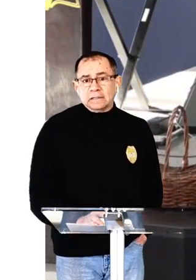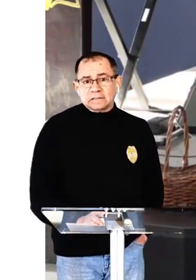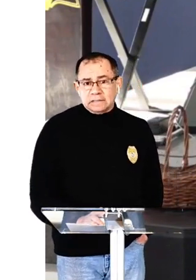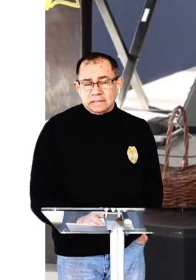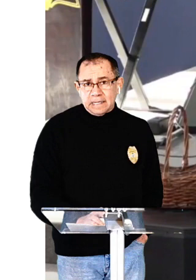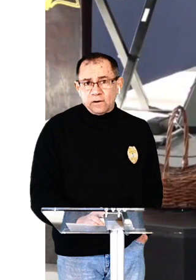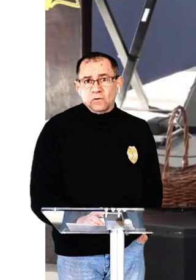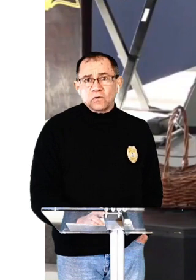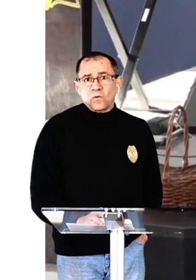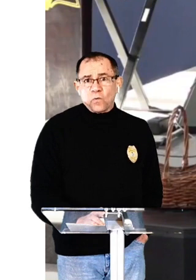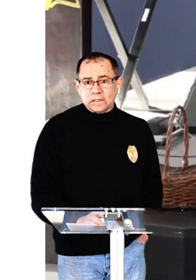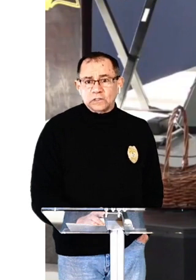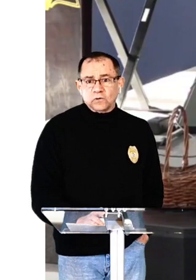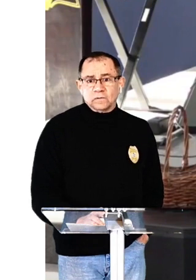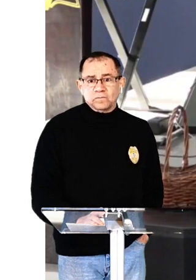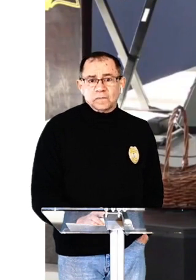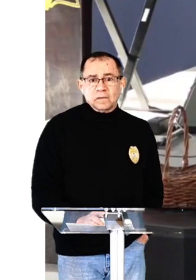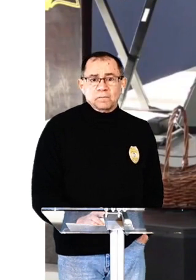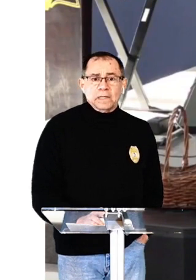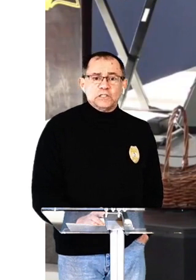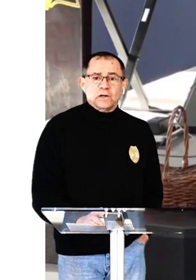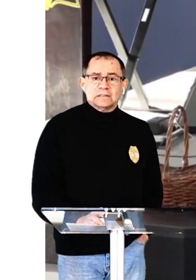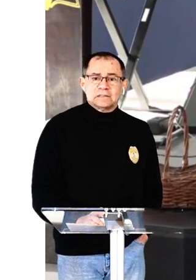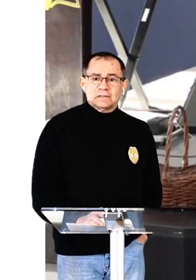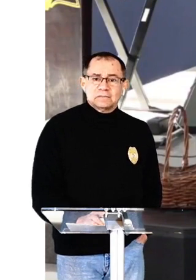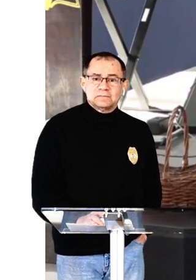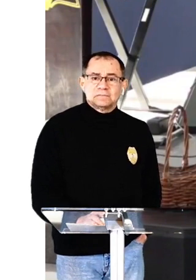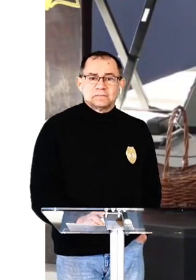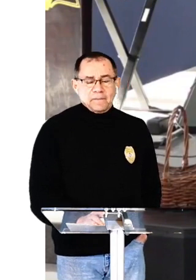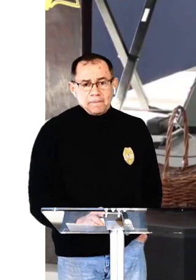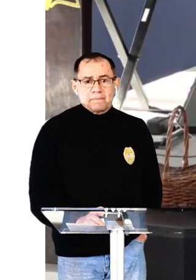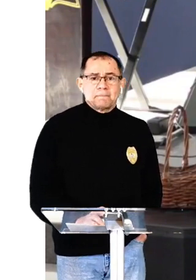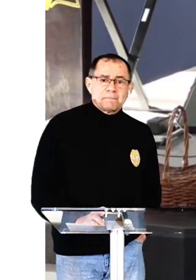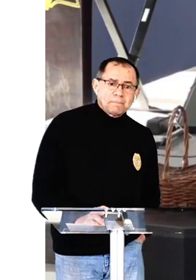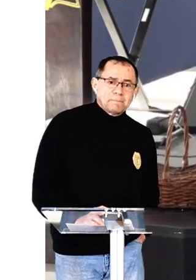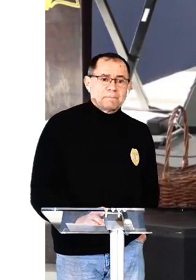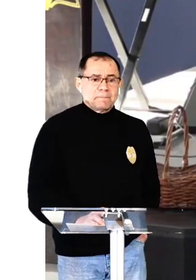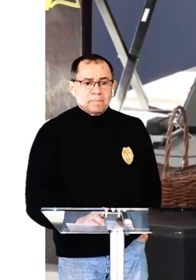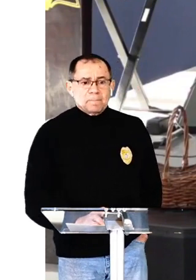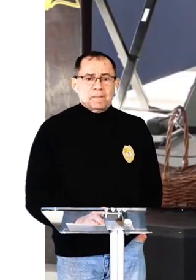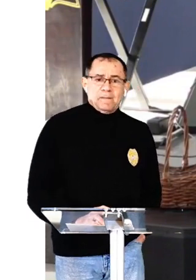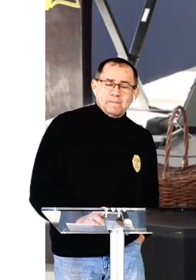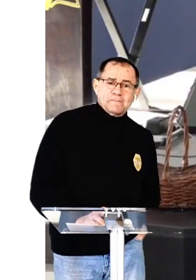de Seattle, Washington. Bendiciones.